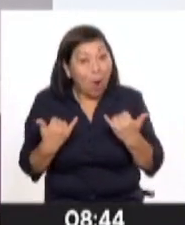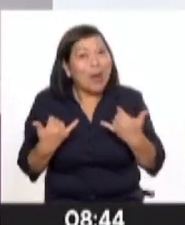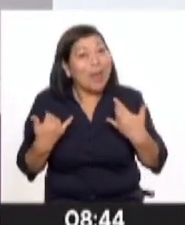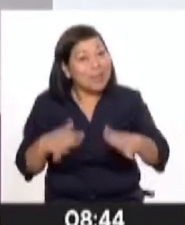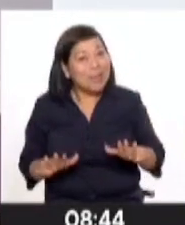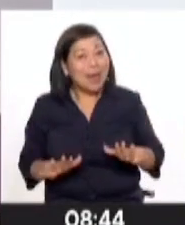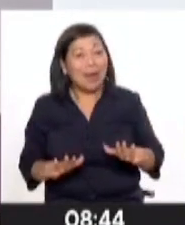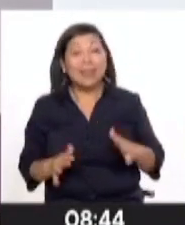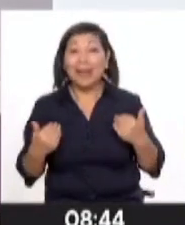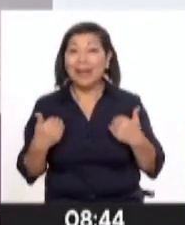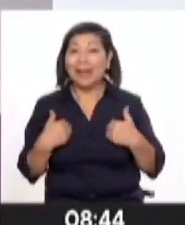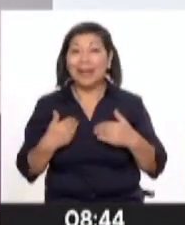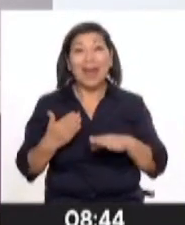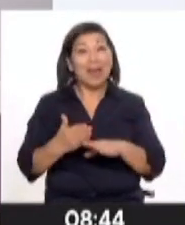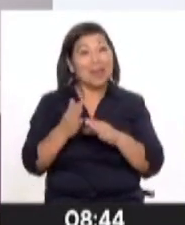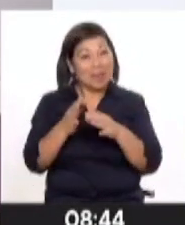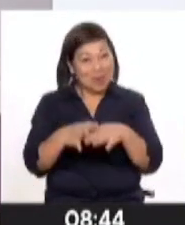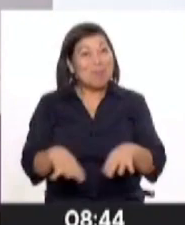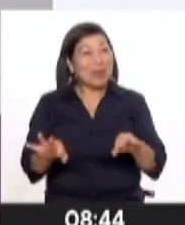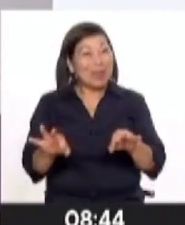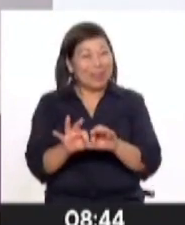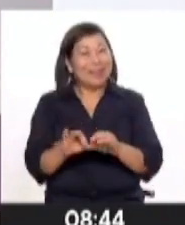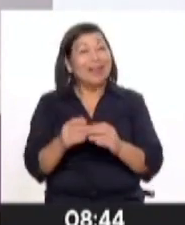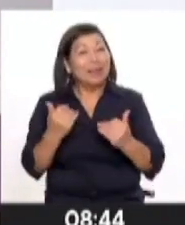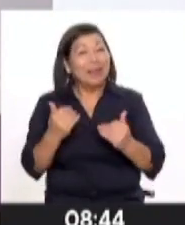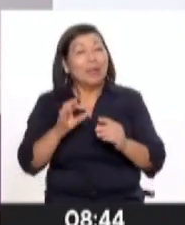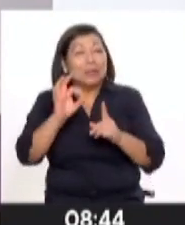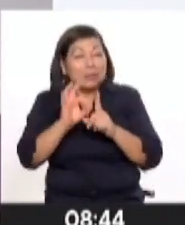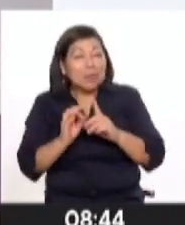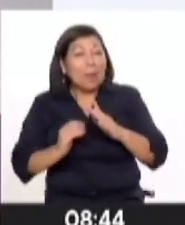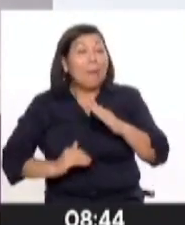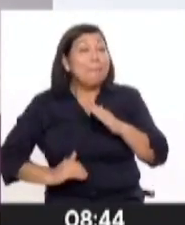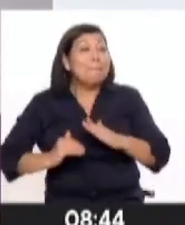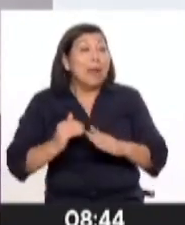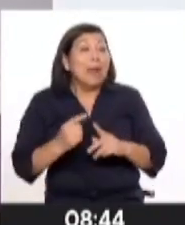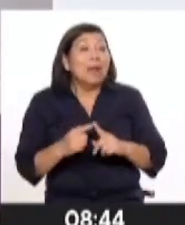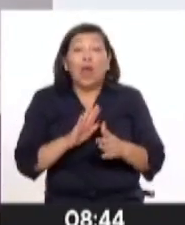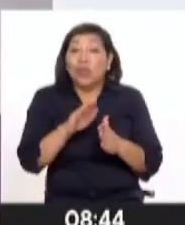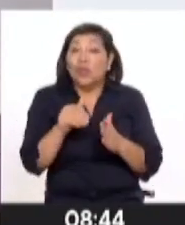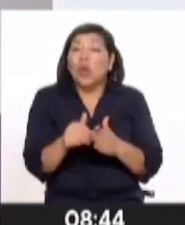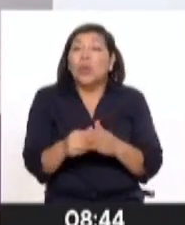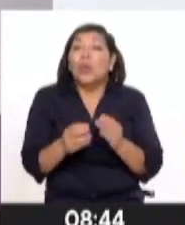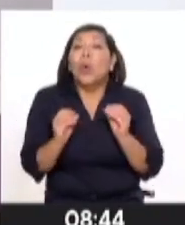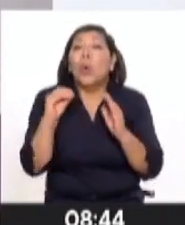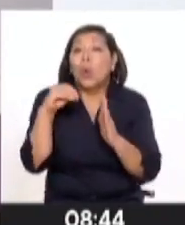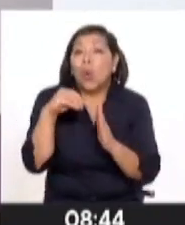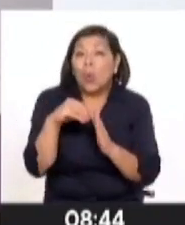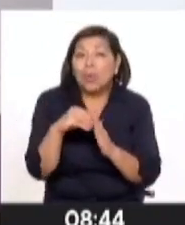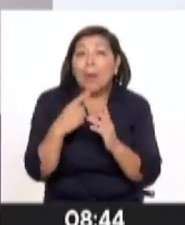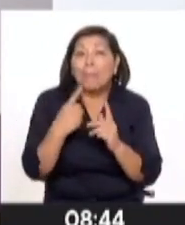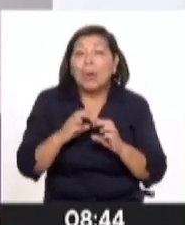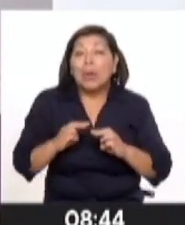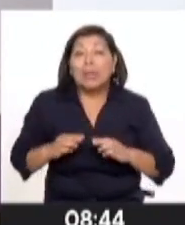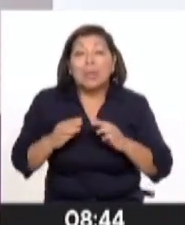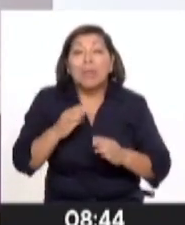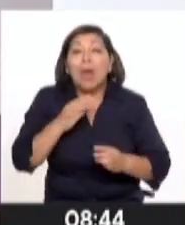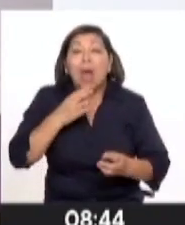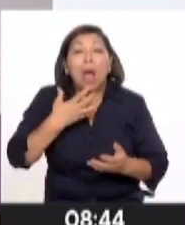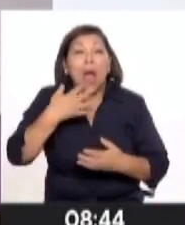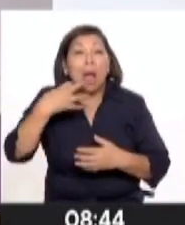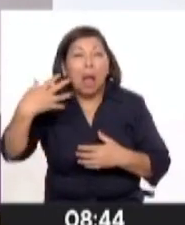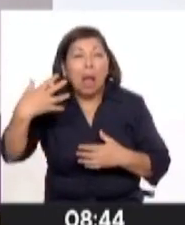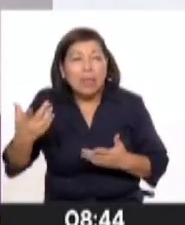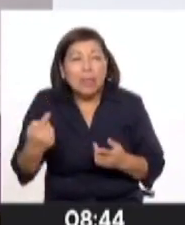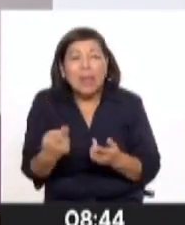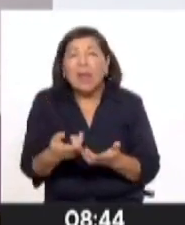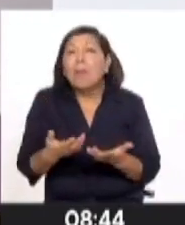que hemos tenido eventos bastante importantes, tenemos temperaturas más altas del usual y todo esto se da justo por este mar caliente, este mar